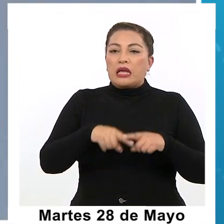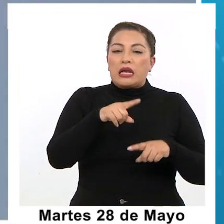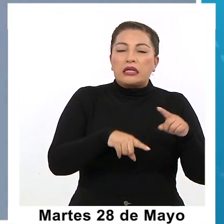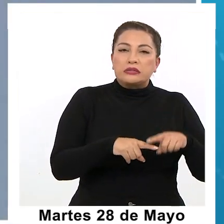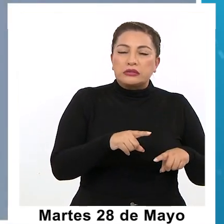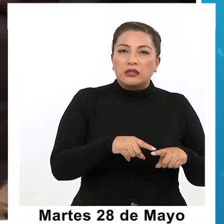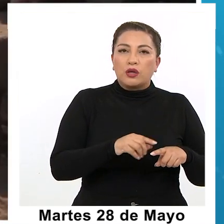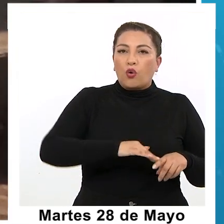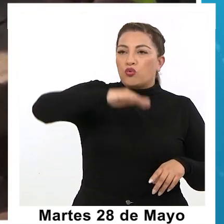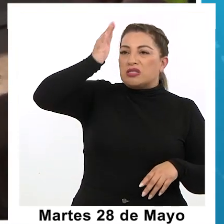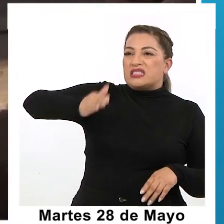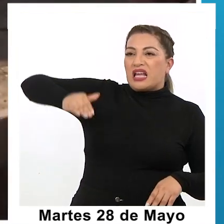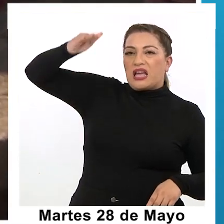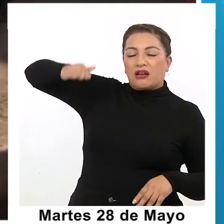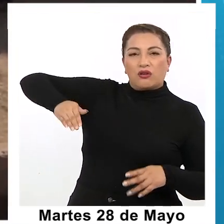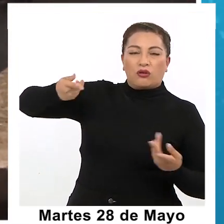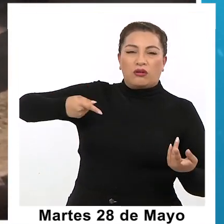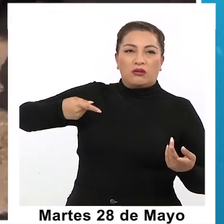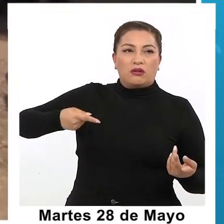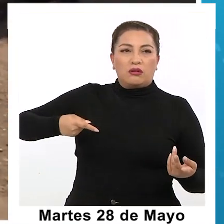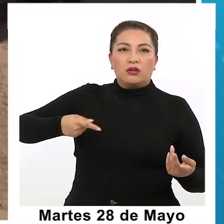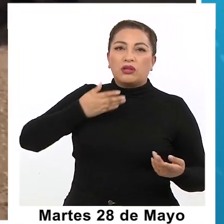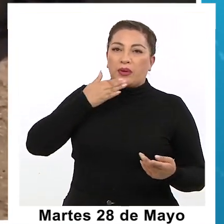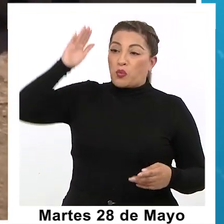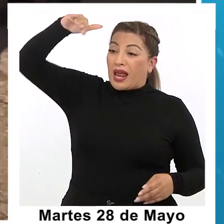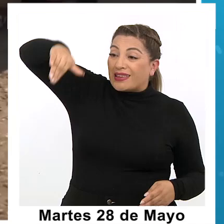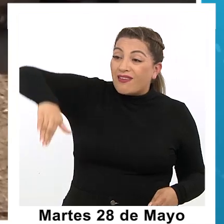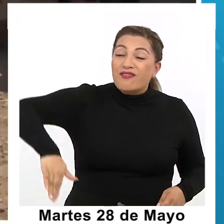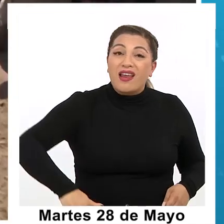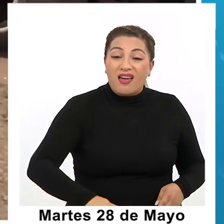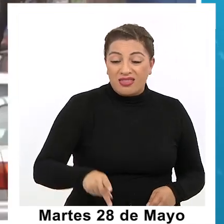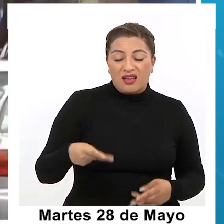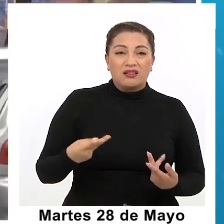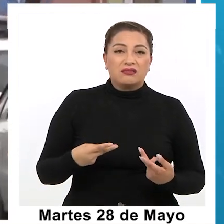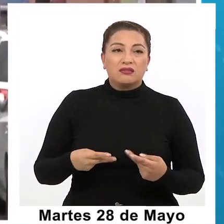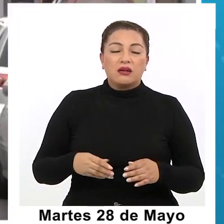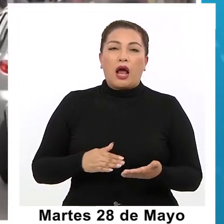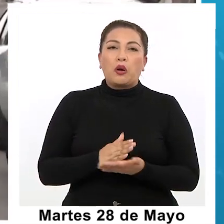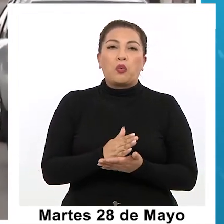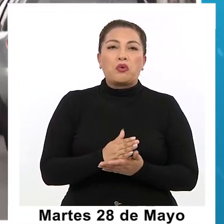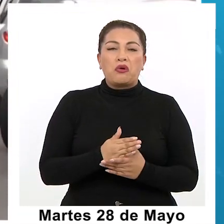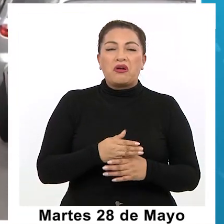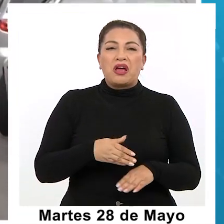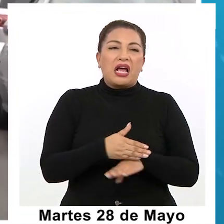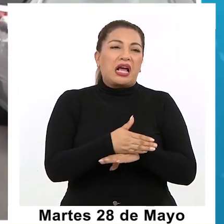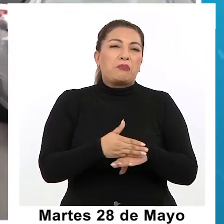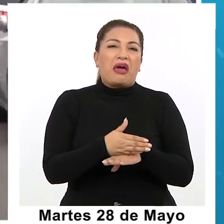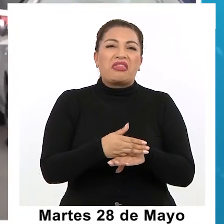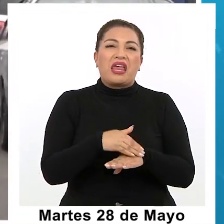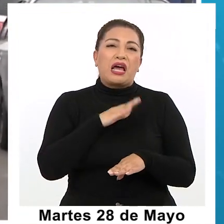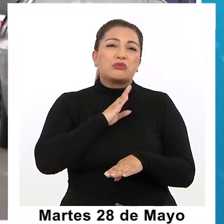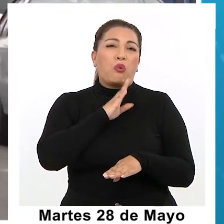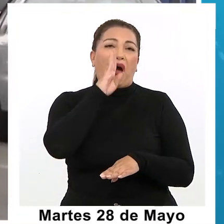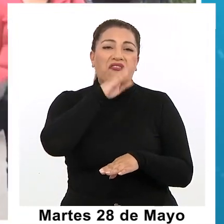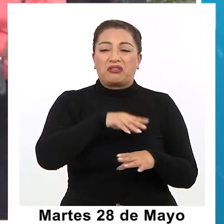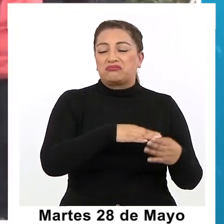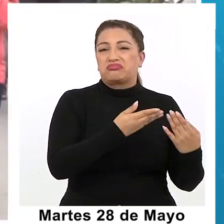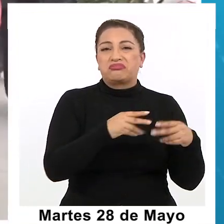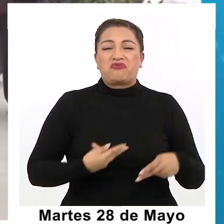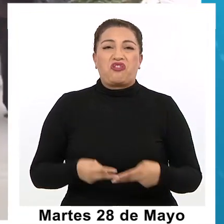una duna? Voy a construir mi vivienda en una quebrada, por ejemplo, con materiales de reciclaje, con autoconstrucción, sin cumplimiento